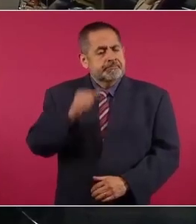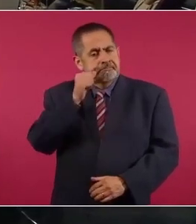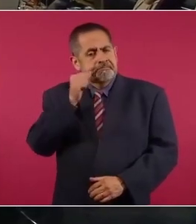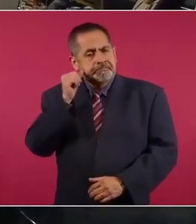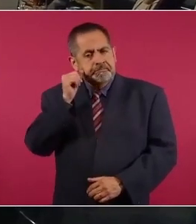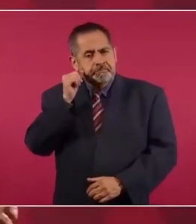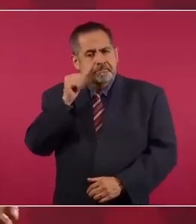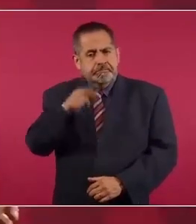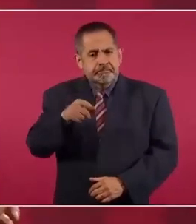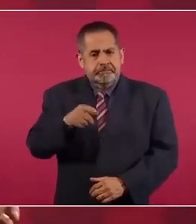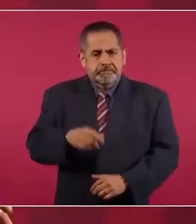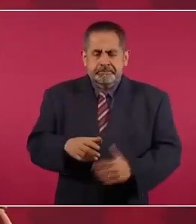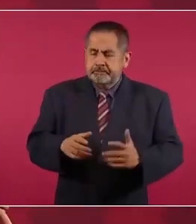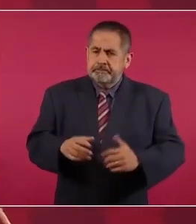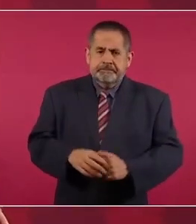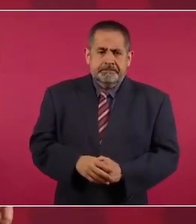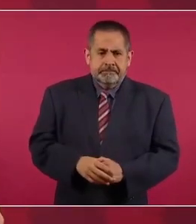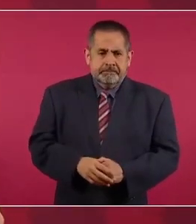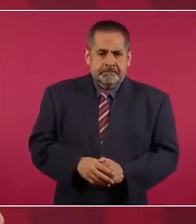Empiezan, ¿no?